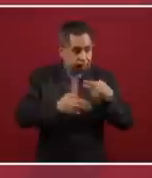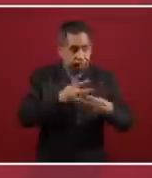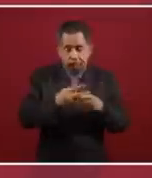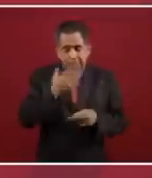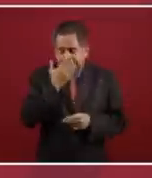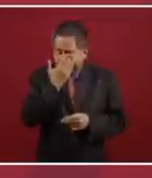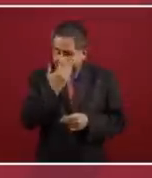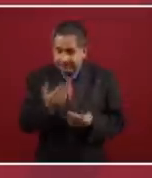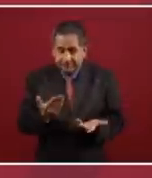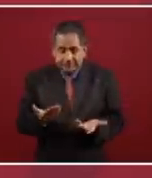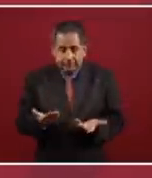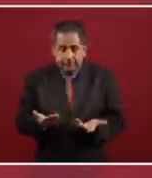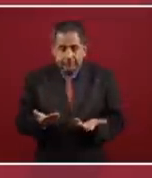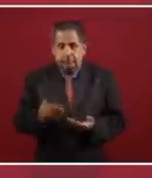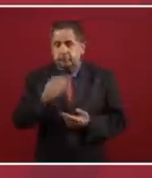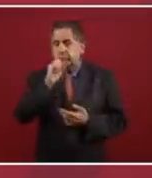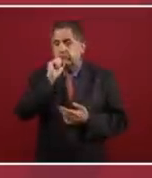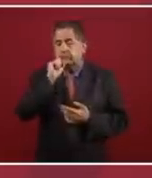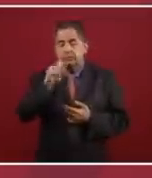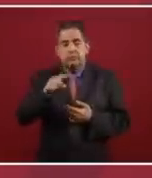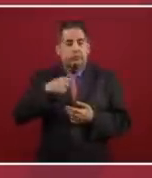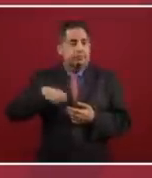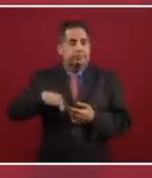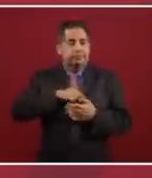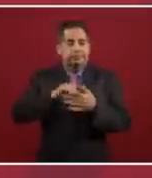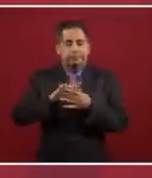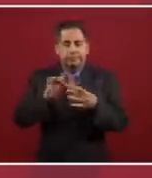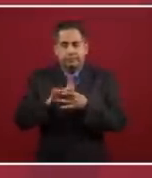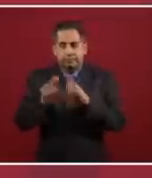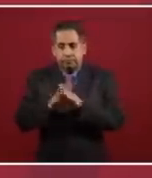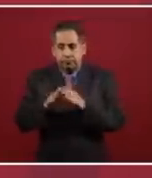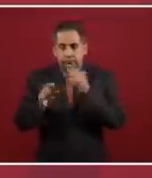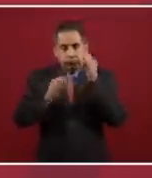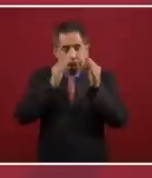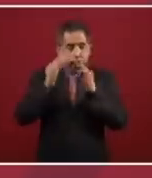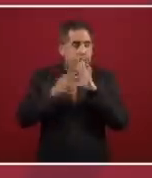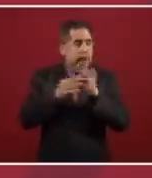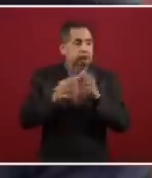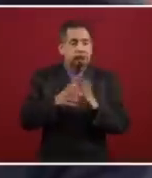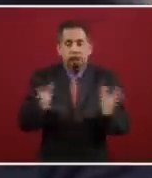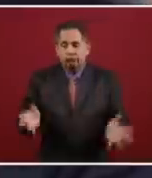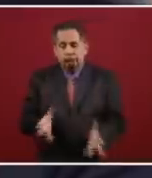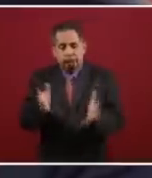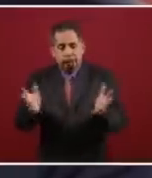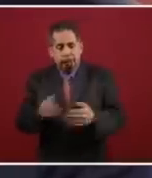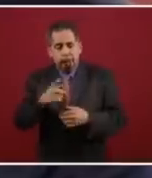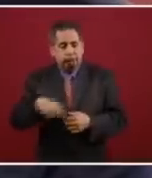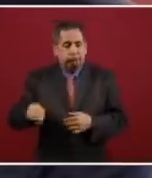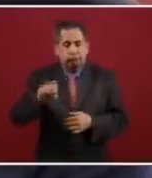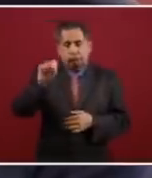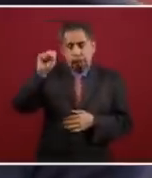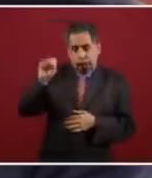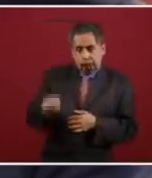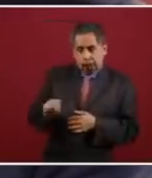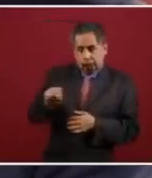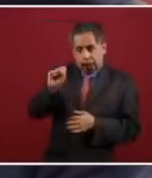propósito. Hablamos de que íbamos a promover el desarrollo del